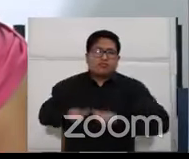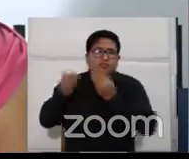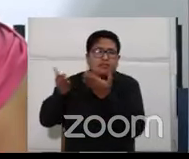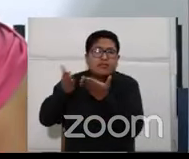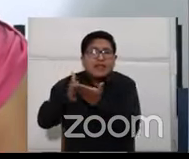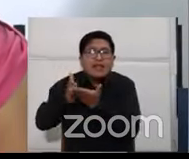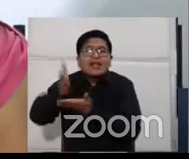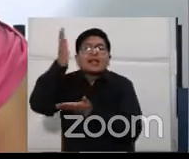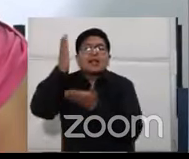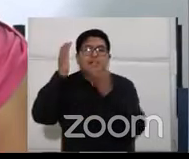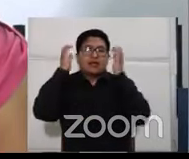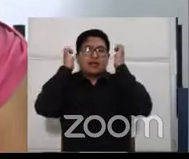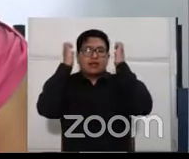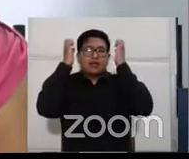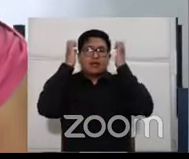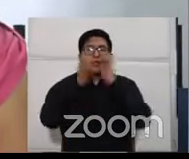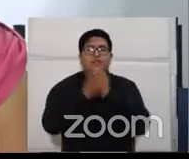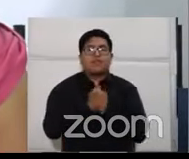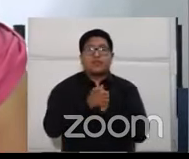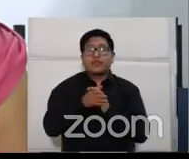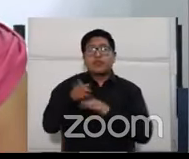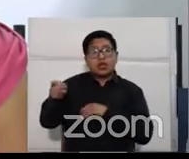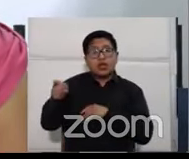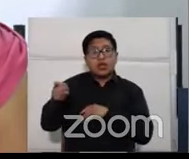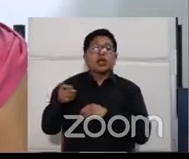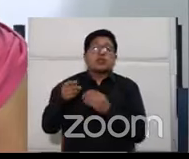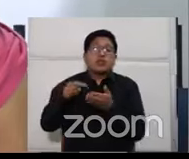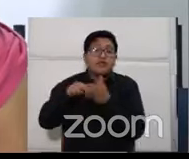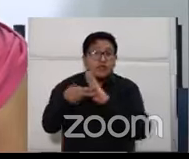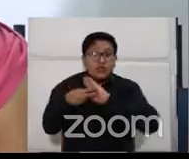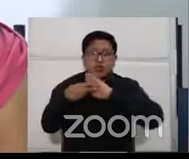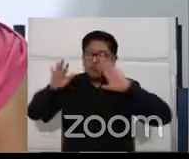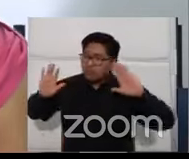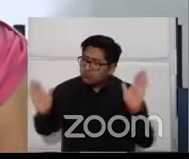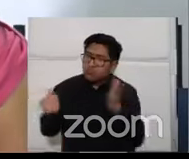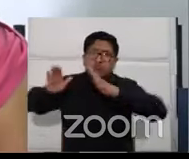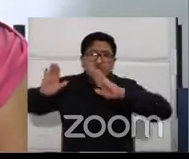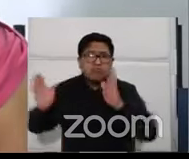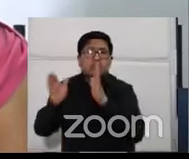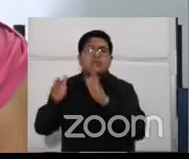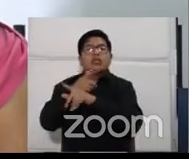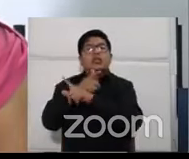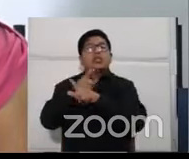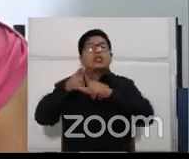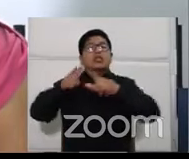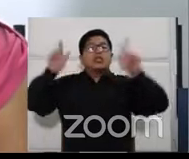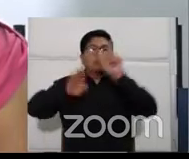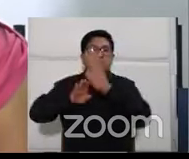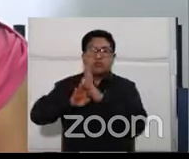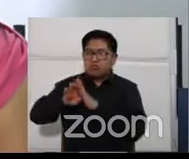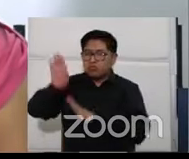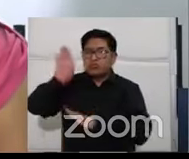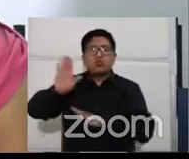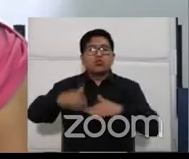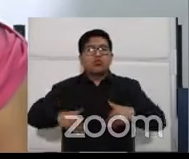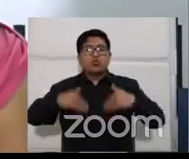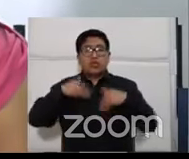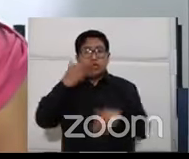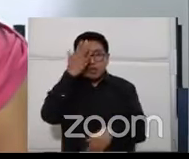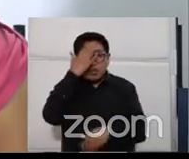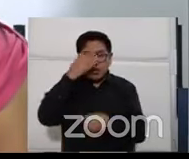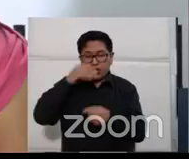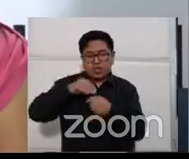como el mecanismo liberador y proyector de la vida que en un contexto de pandemia y amenaza constante